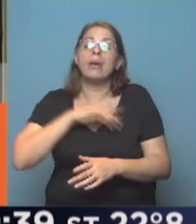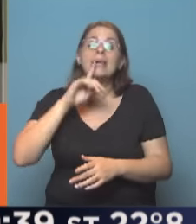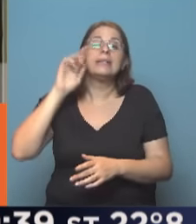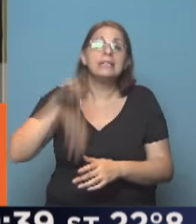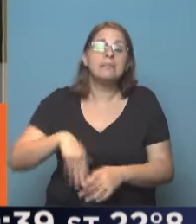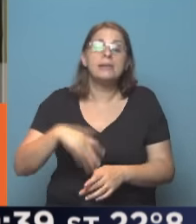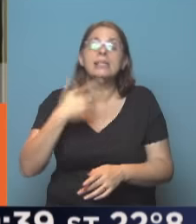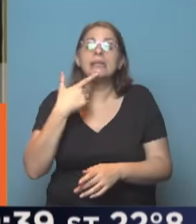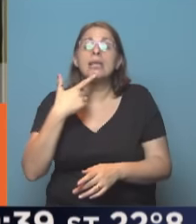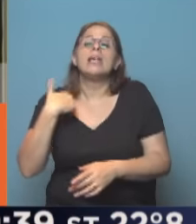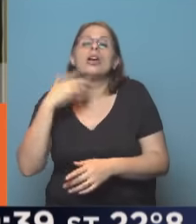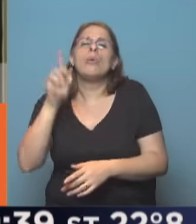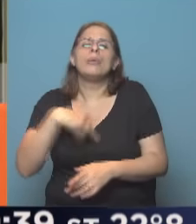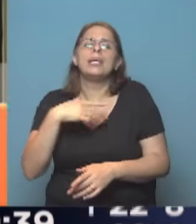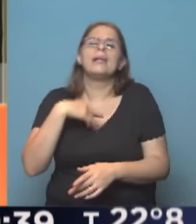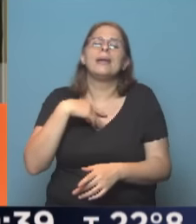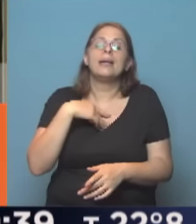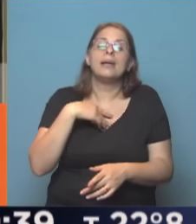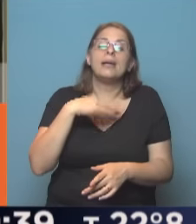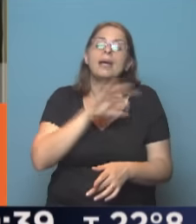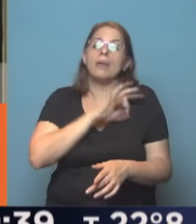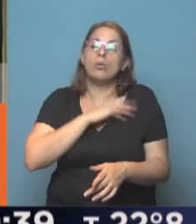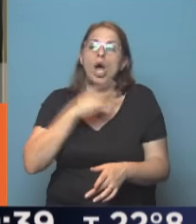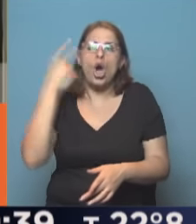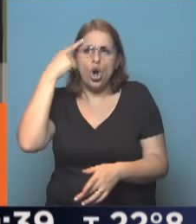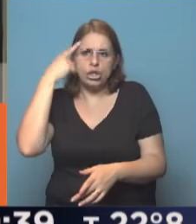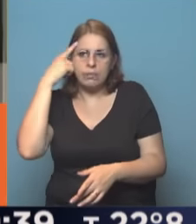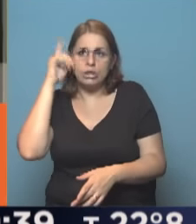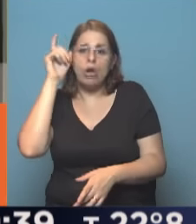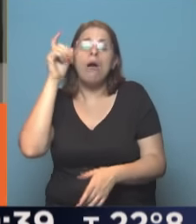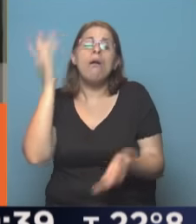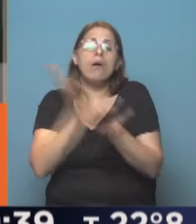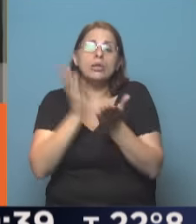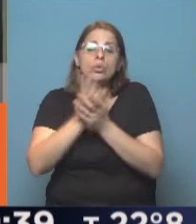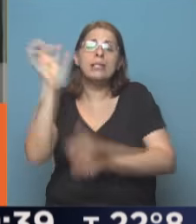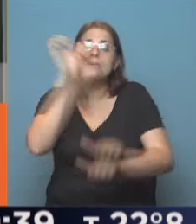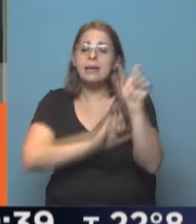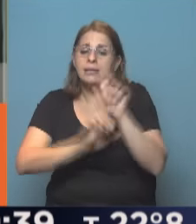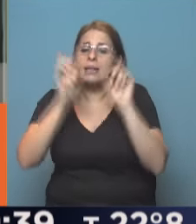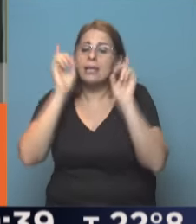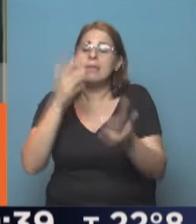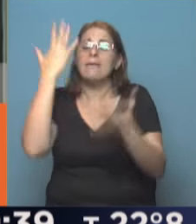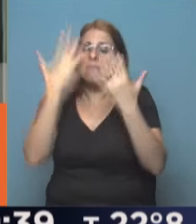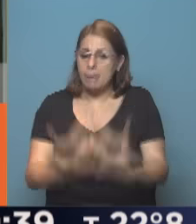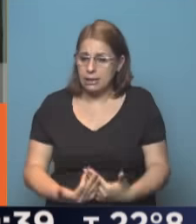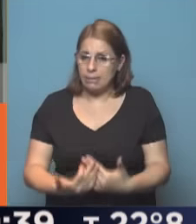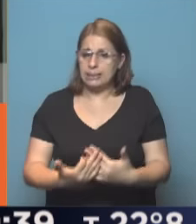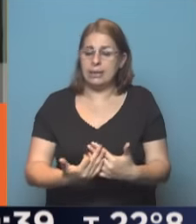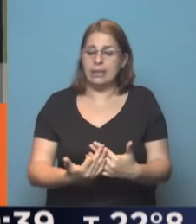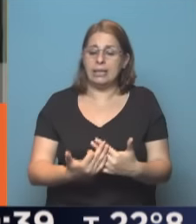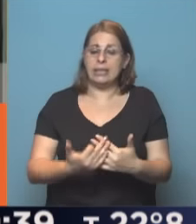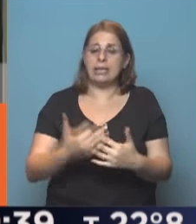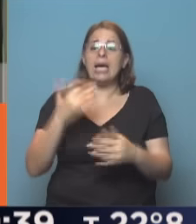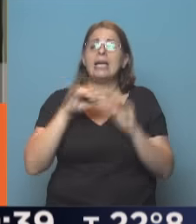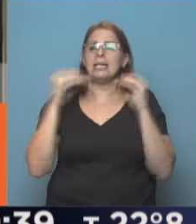que evalúan los conocimientos de los estudiantes en ciencia y matemática. Hemos tenido muy